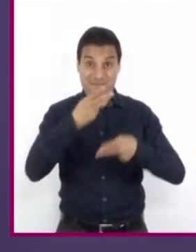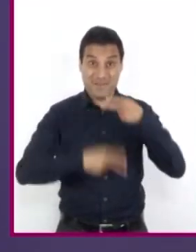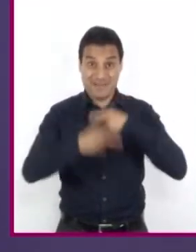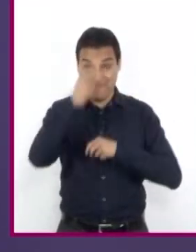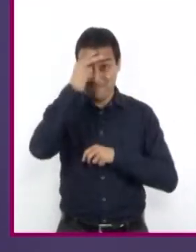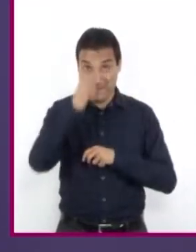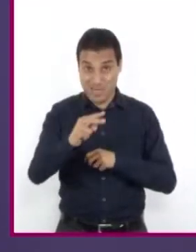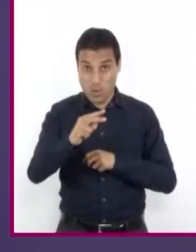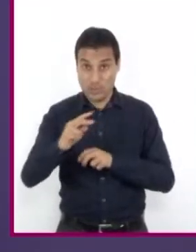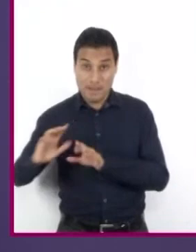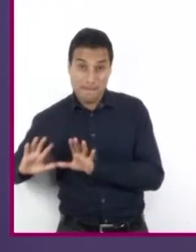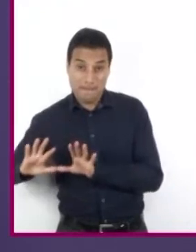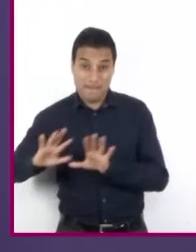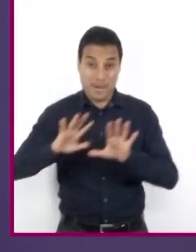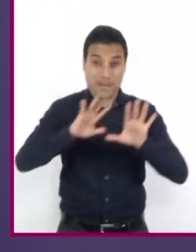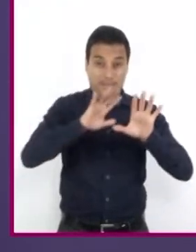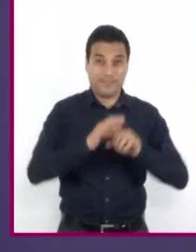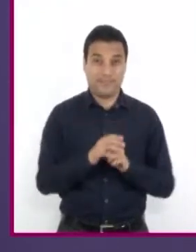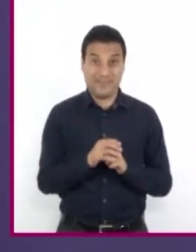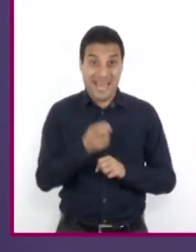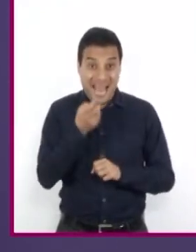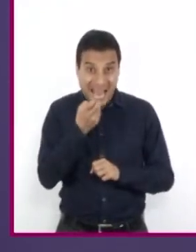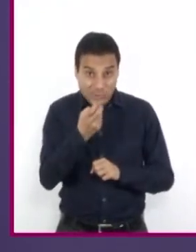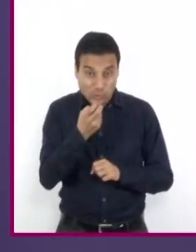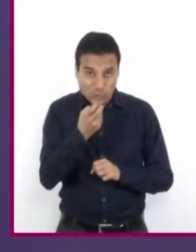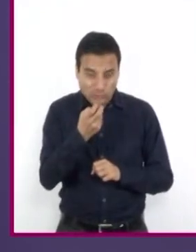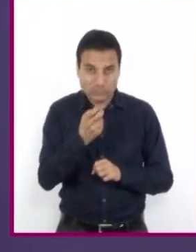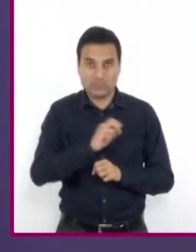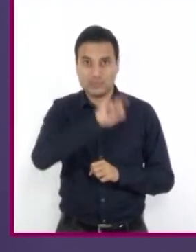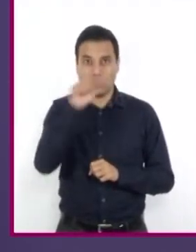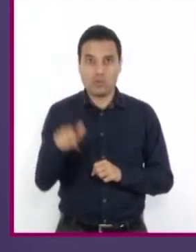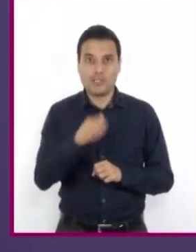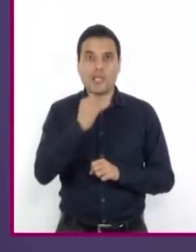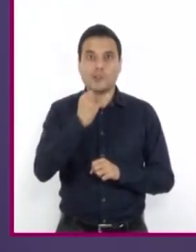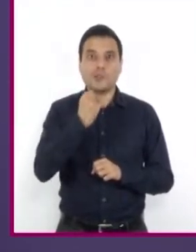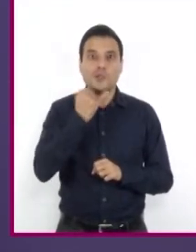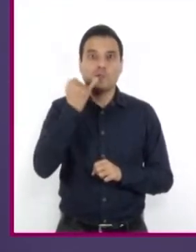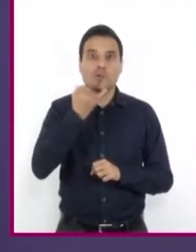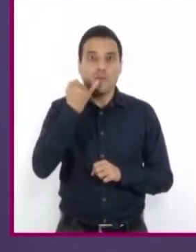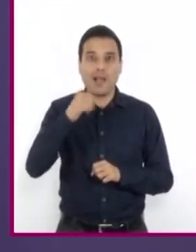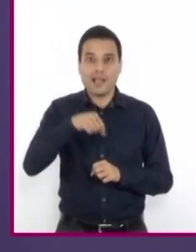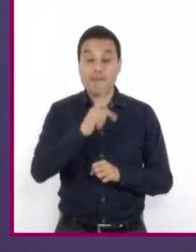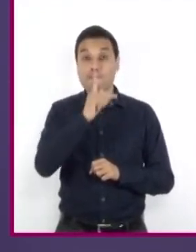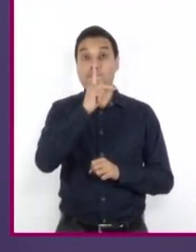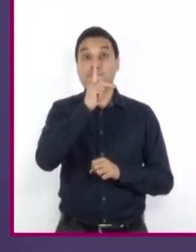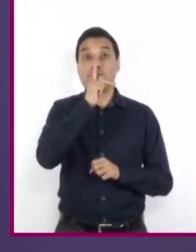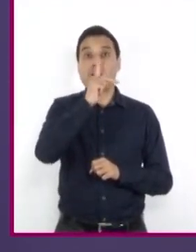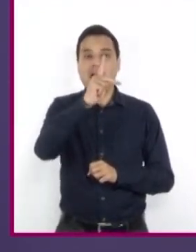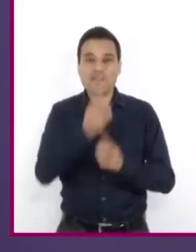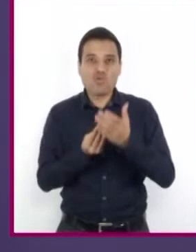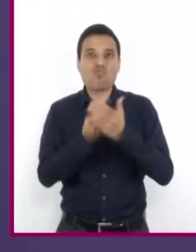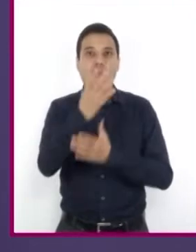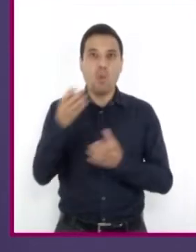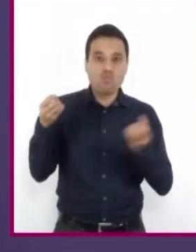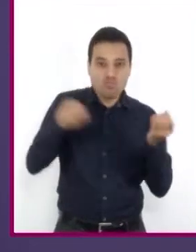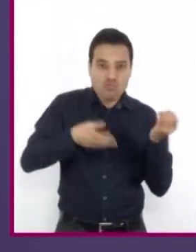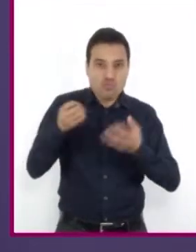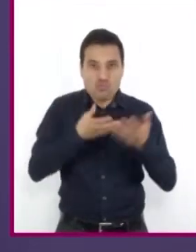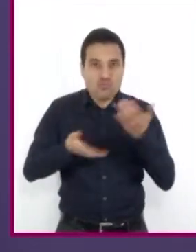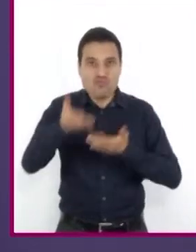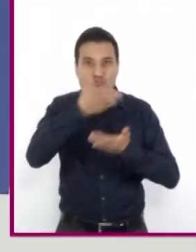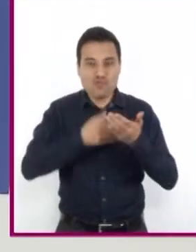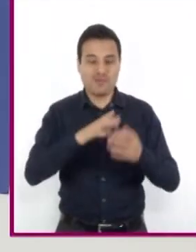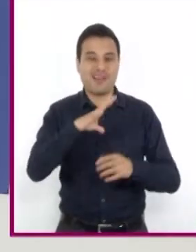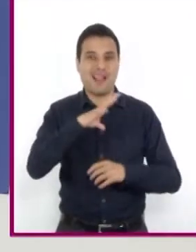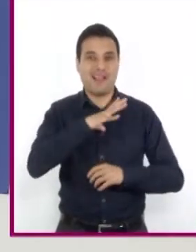atravesar nuestro territorio. Gracias a esta cualidad, nuestro lenguaje se enriquece y adopta frases que se utilizan en otros países de Latinoamérica.